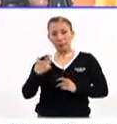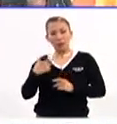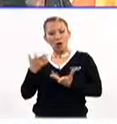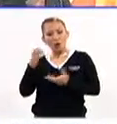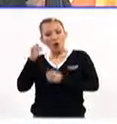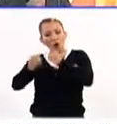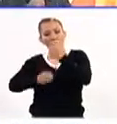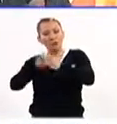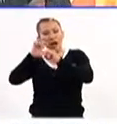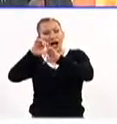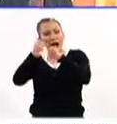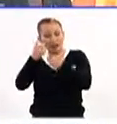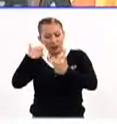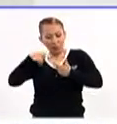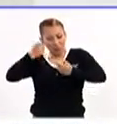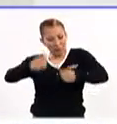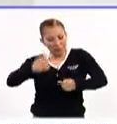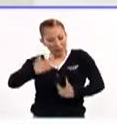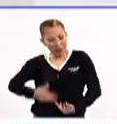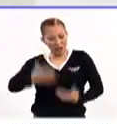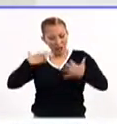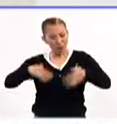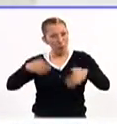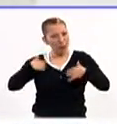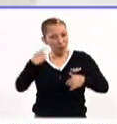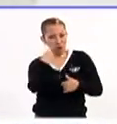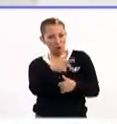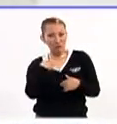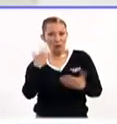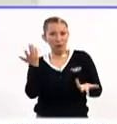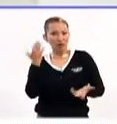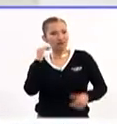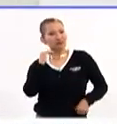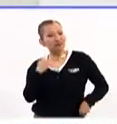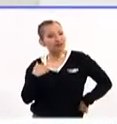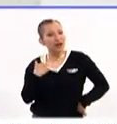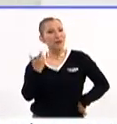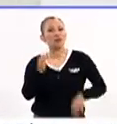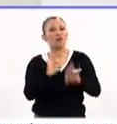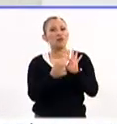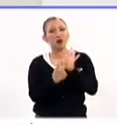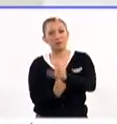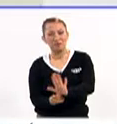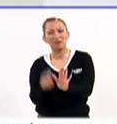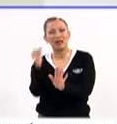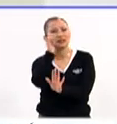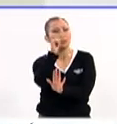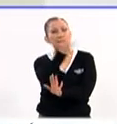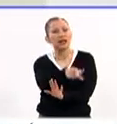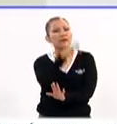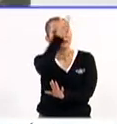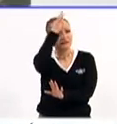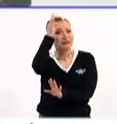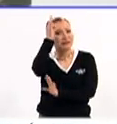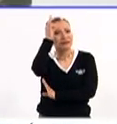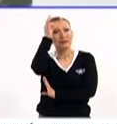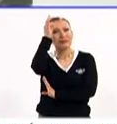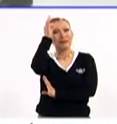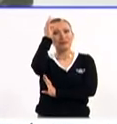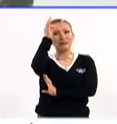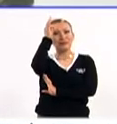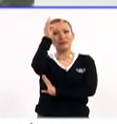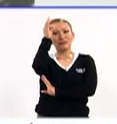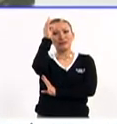hace una obra de arte de sí misma, ¿no? La forma de vestir, de posar. Frida, digamos, siempre permaneció,